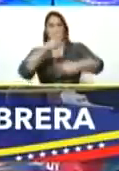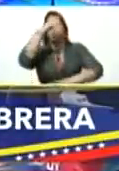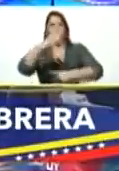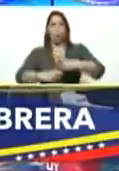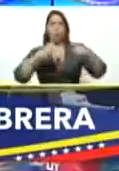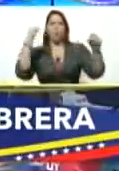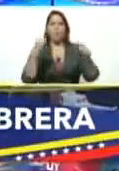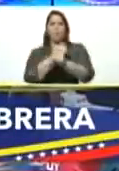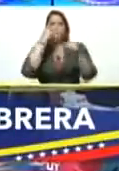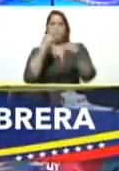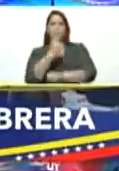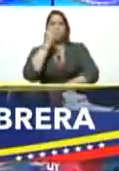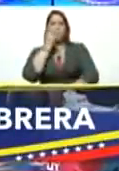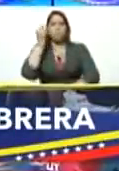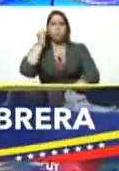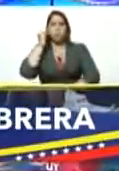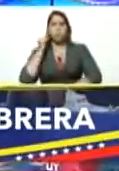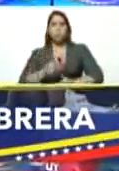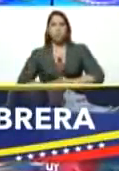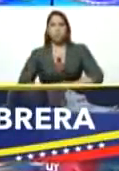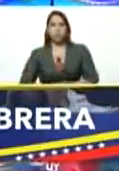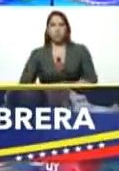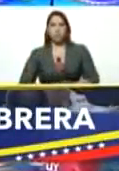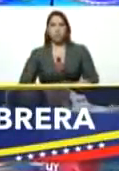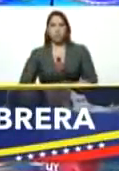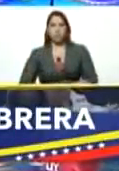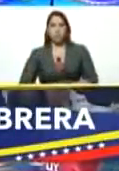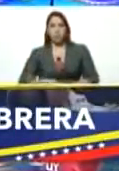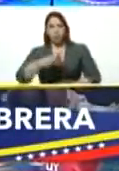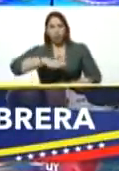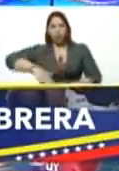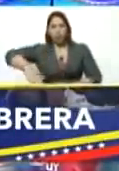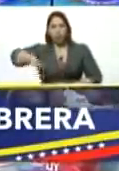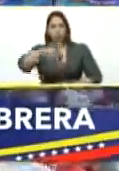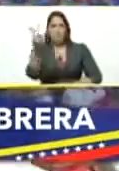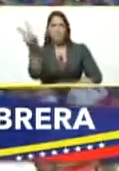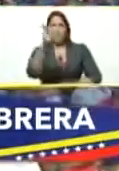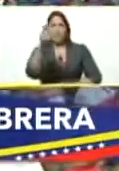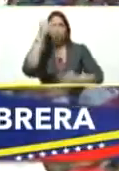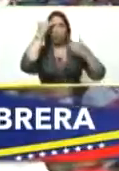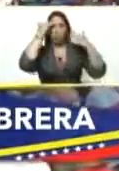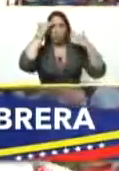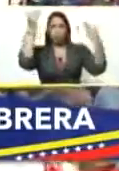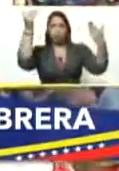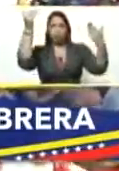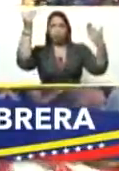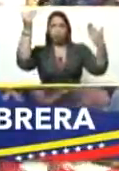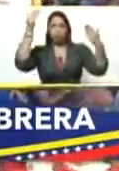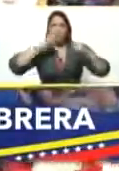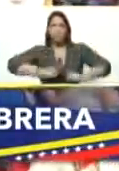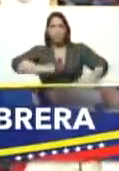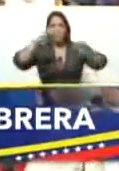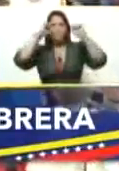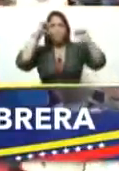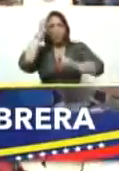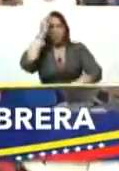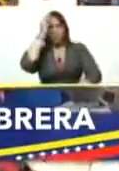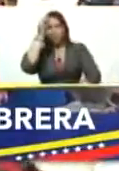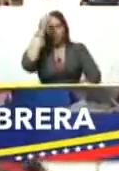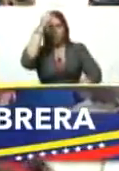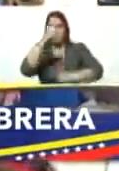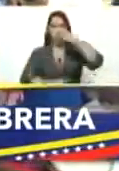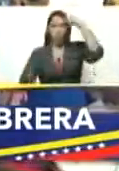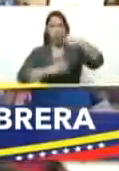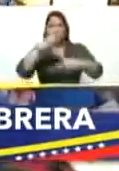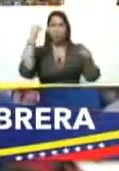trabajadores y trabajadoras de todo el país me saludó desde aquí que vivan los consejos productivos